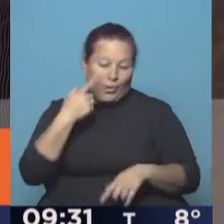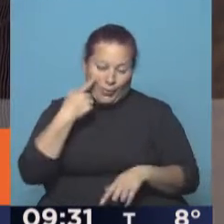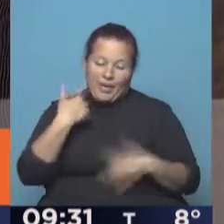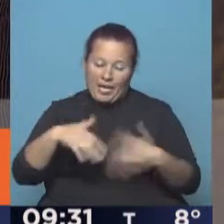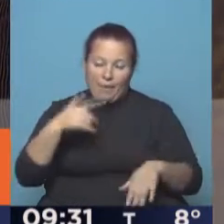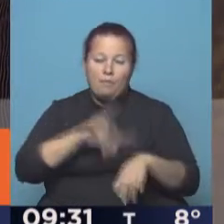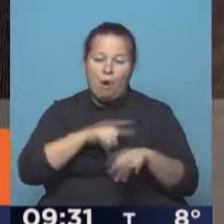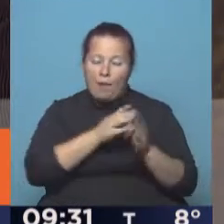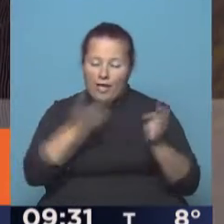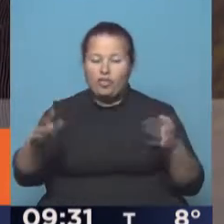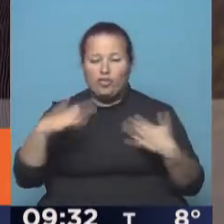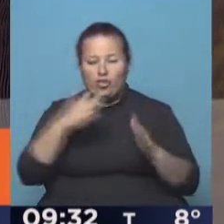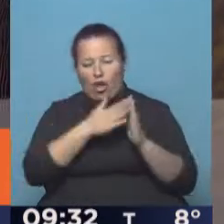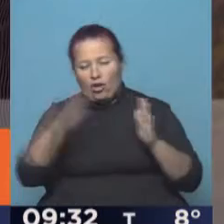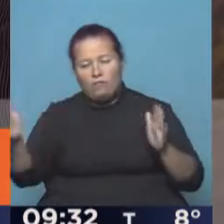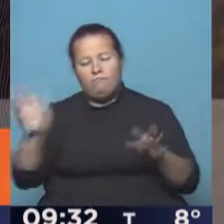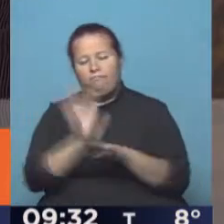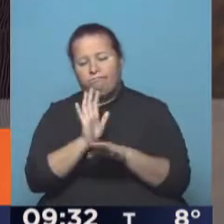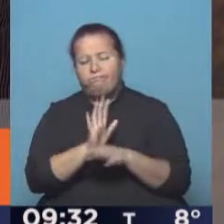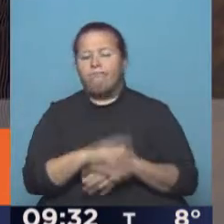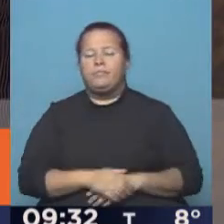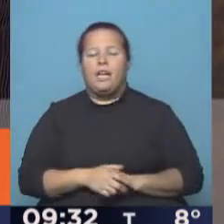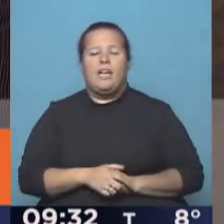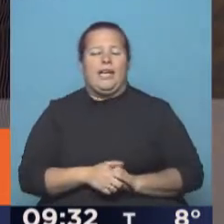todo ese proceso, diríamos, ¿no?